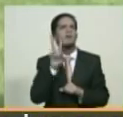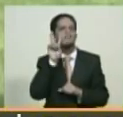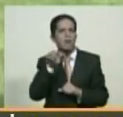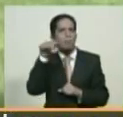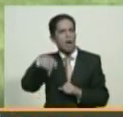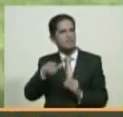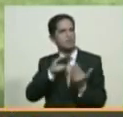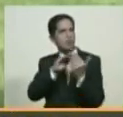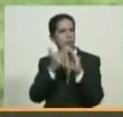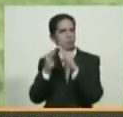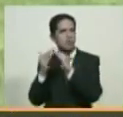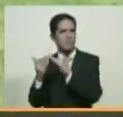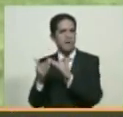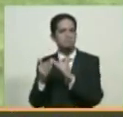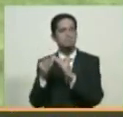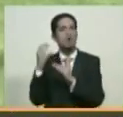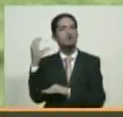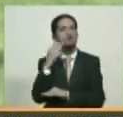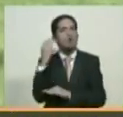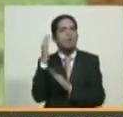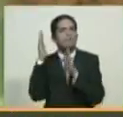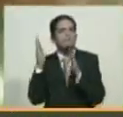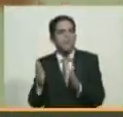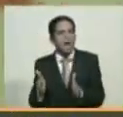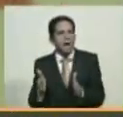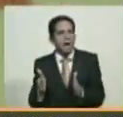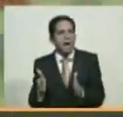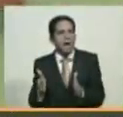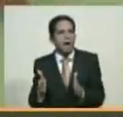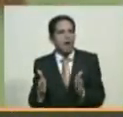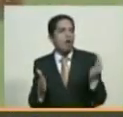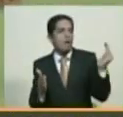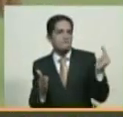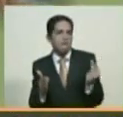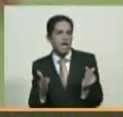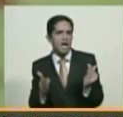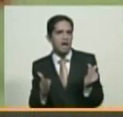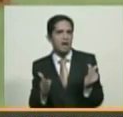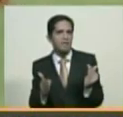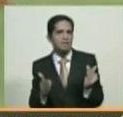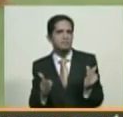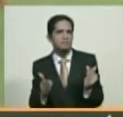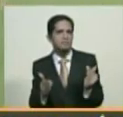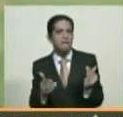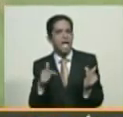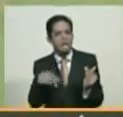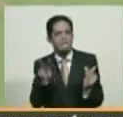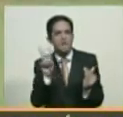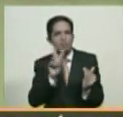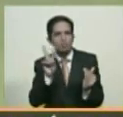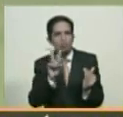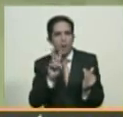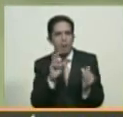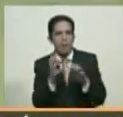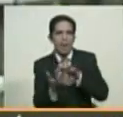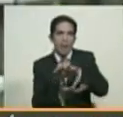comunidad. Aquel colombiano que huía, que venía, ingresaba a Venezuela por el